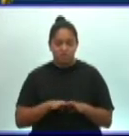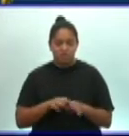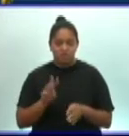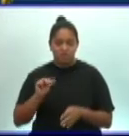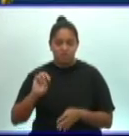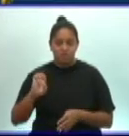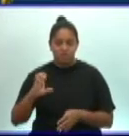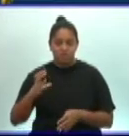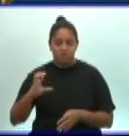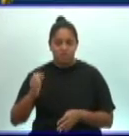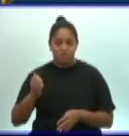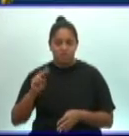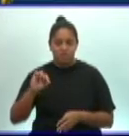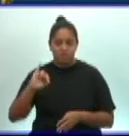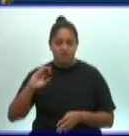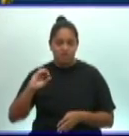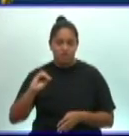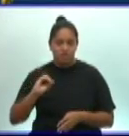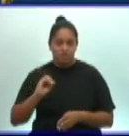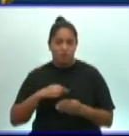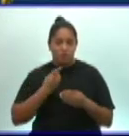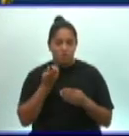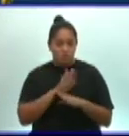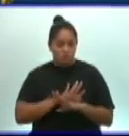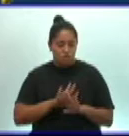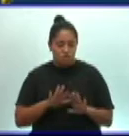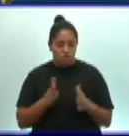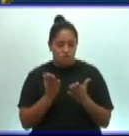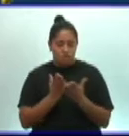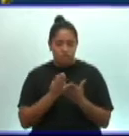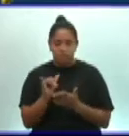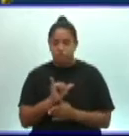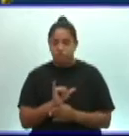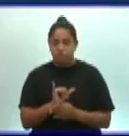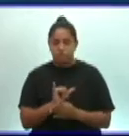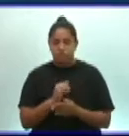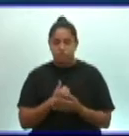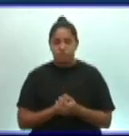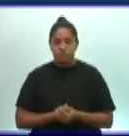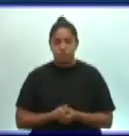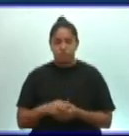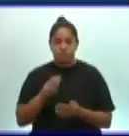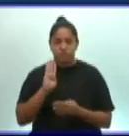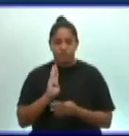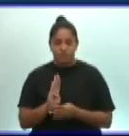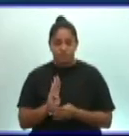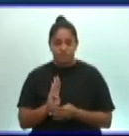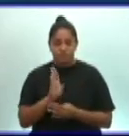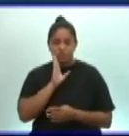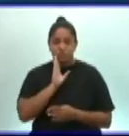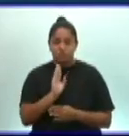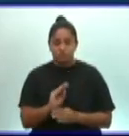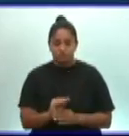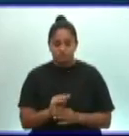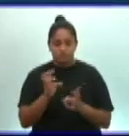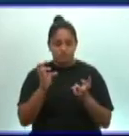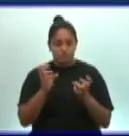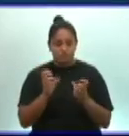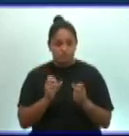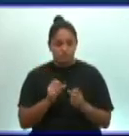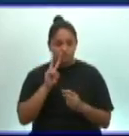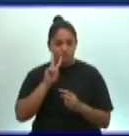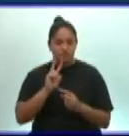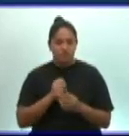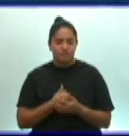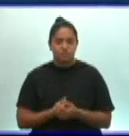como ya ustedes han estudiado también. Entonces, el inciso B nos pedía en él calcular el valor